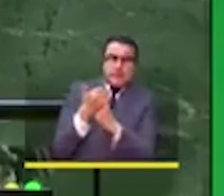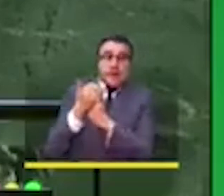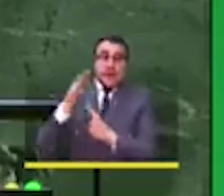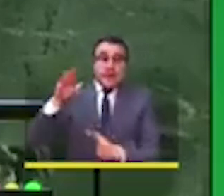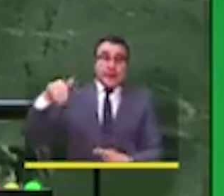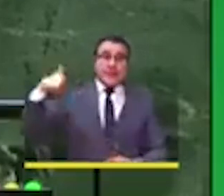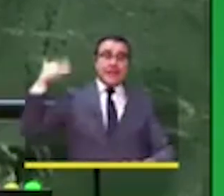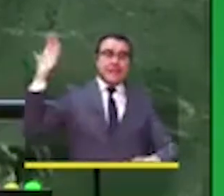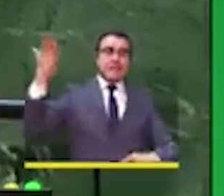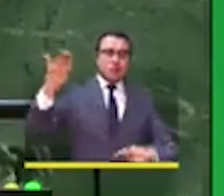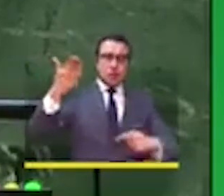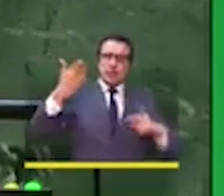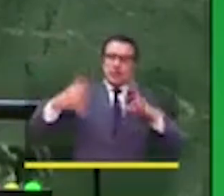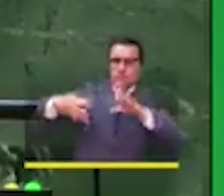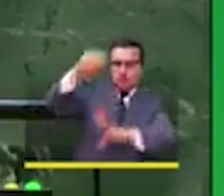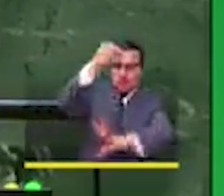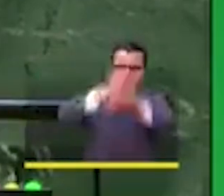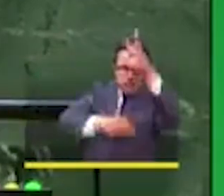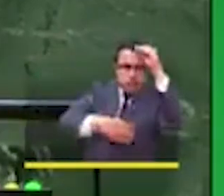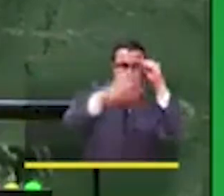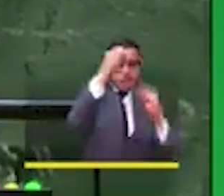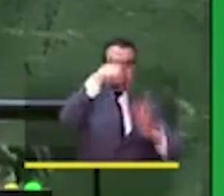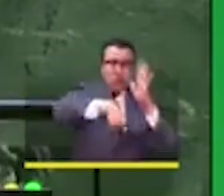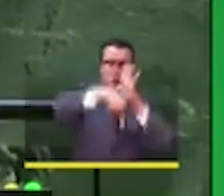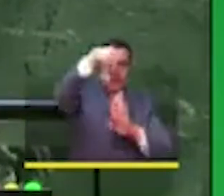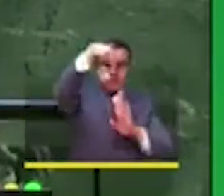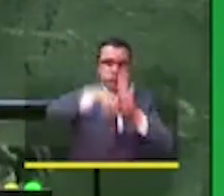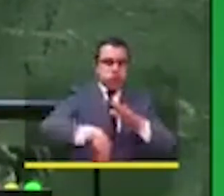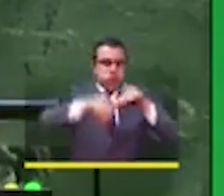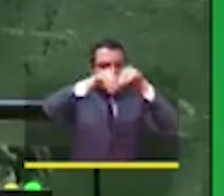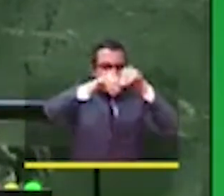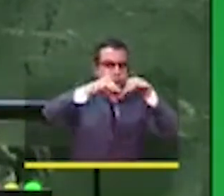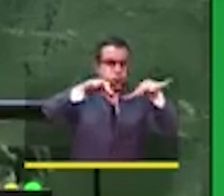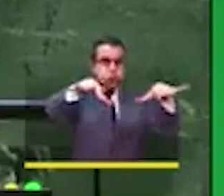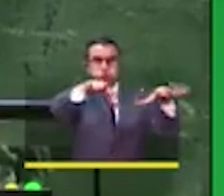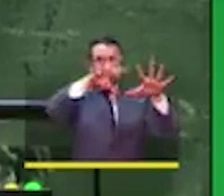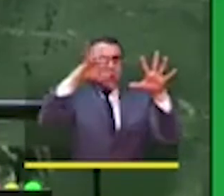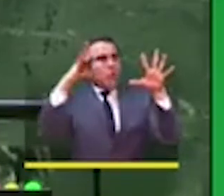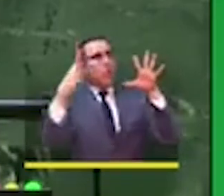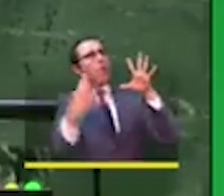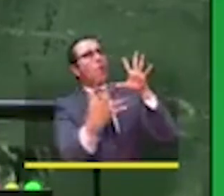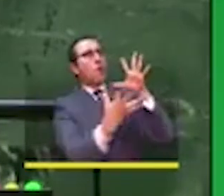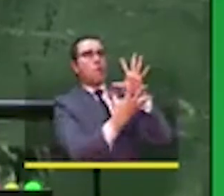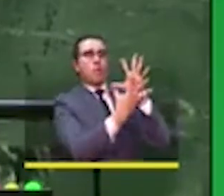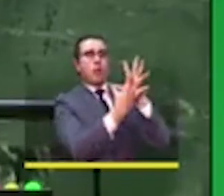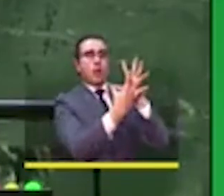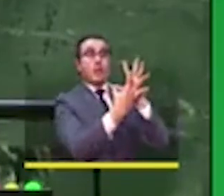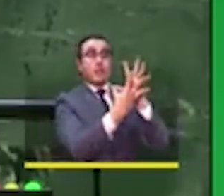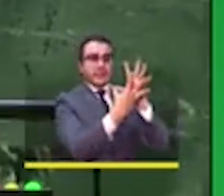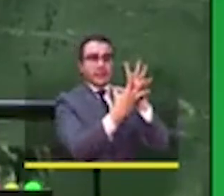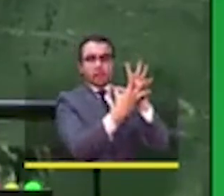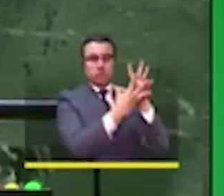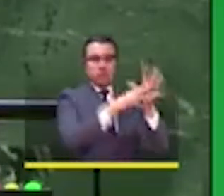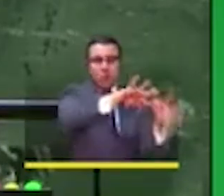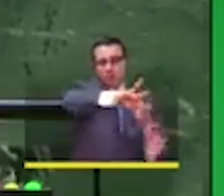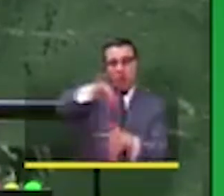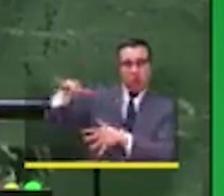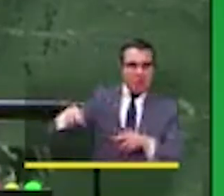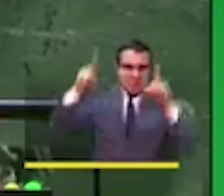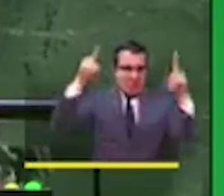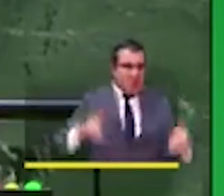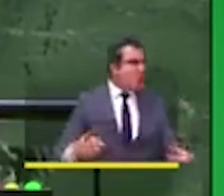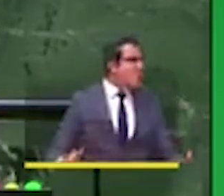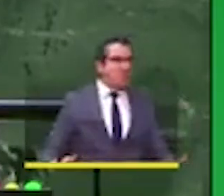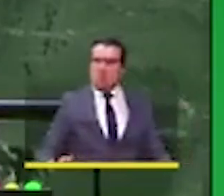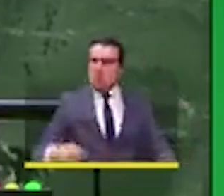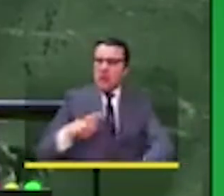a profundizar en saberes, expandirla en el universo, decidimos perder el tiempo matándonos